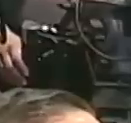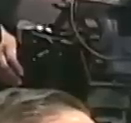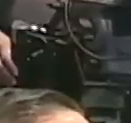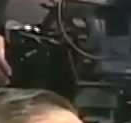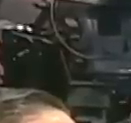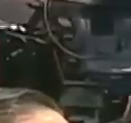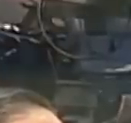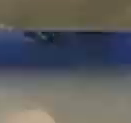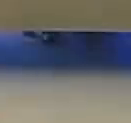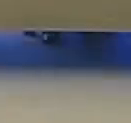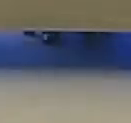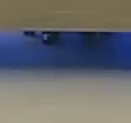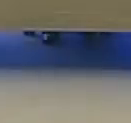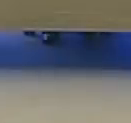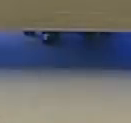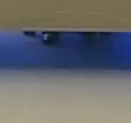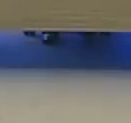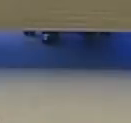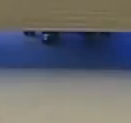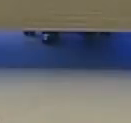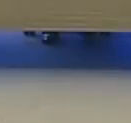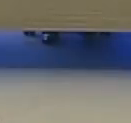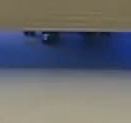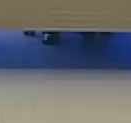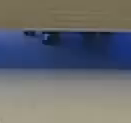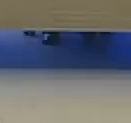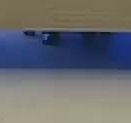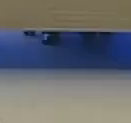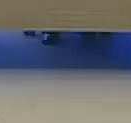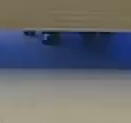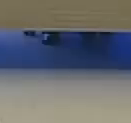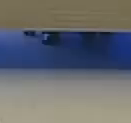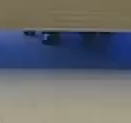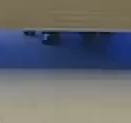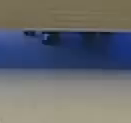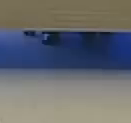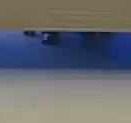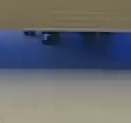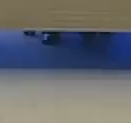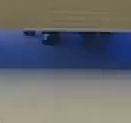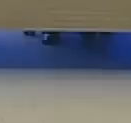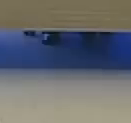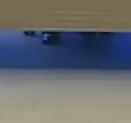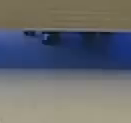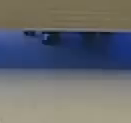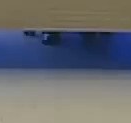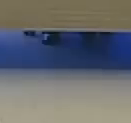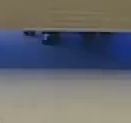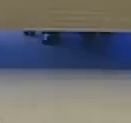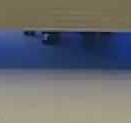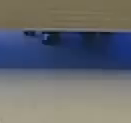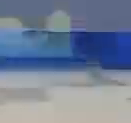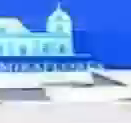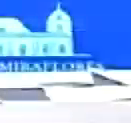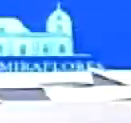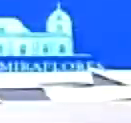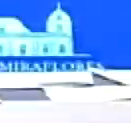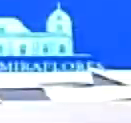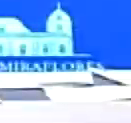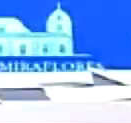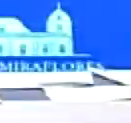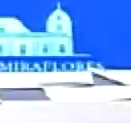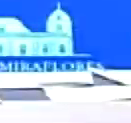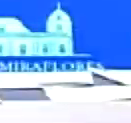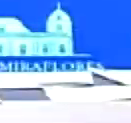que ocupa a nuestro país y es de máximo interés, razón por la cual el presidente